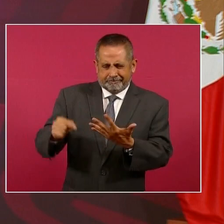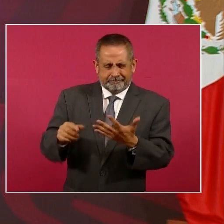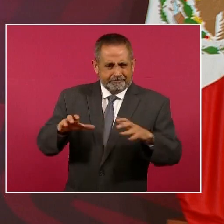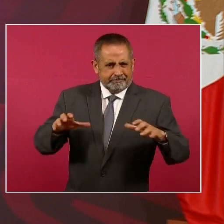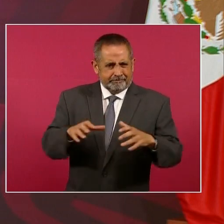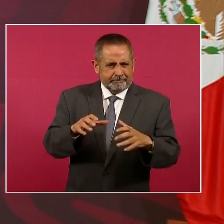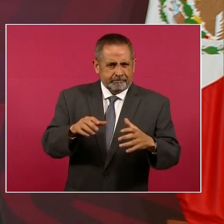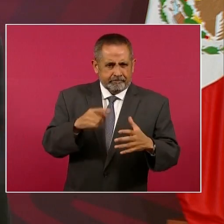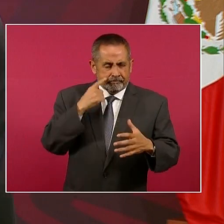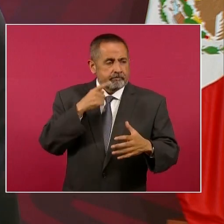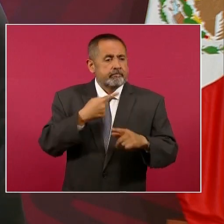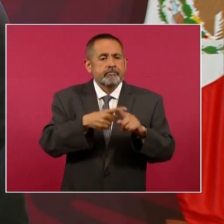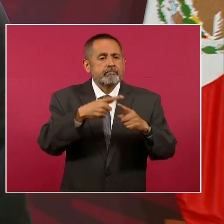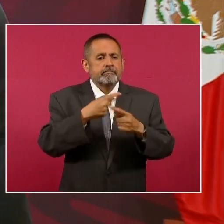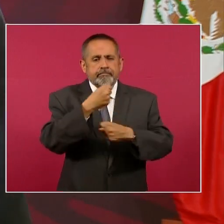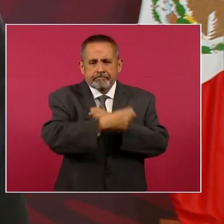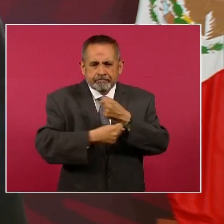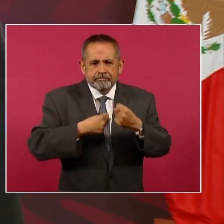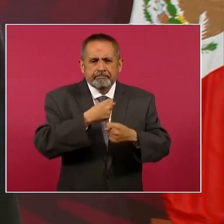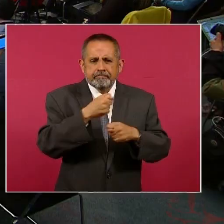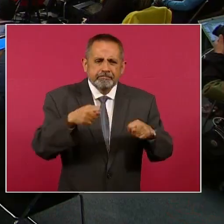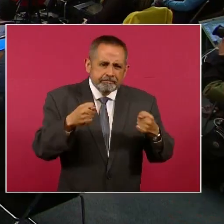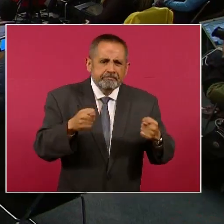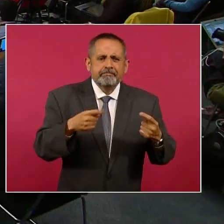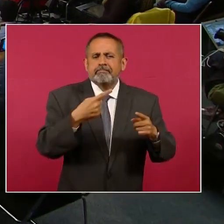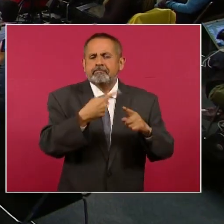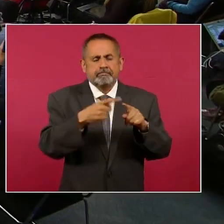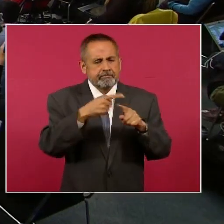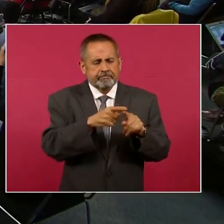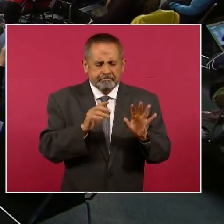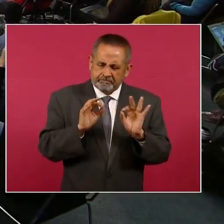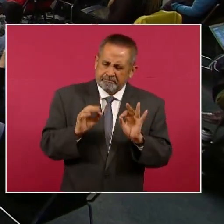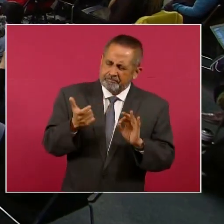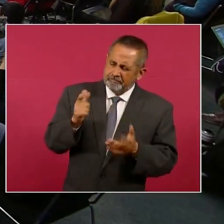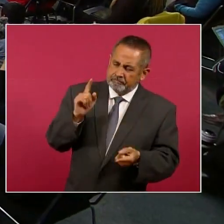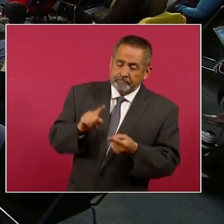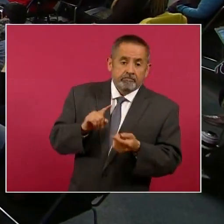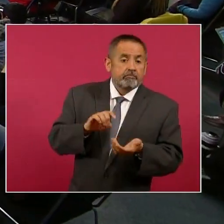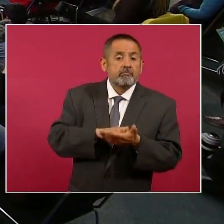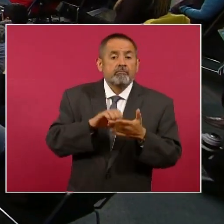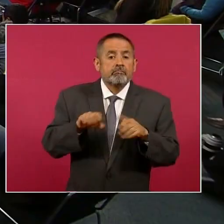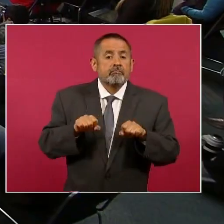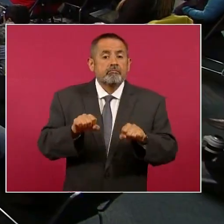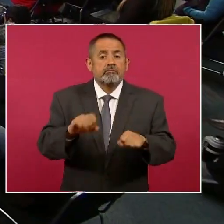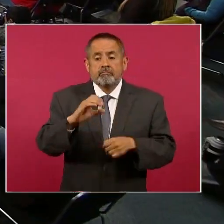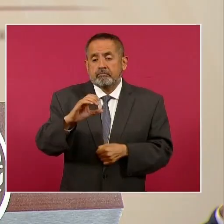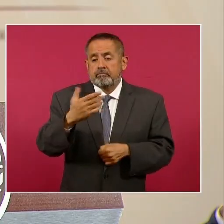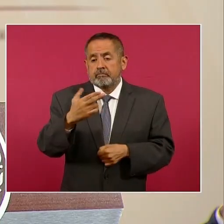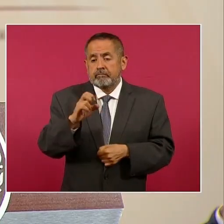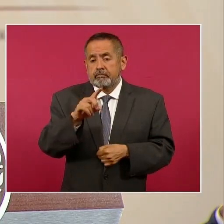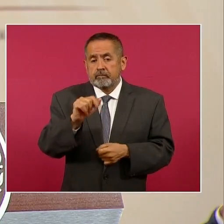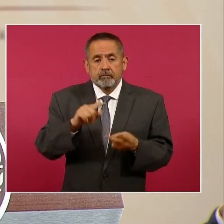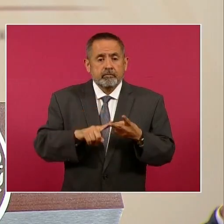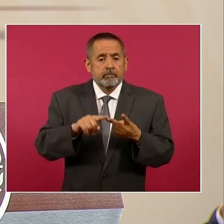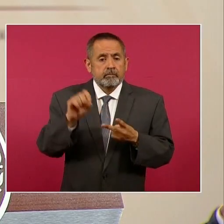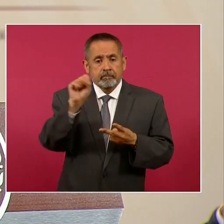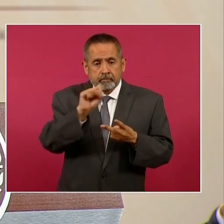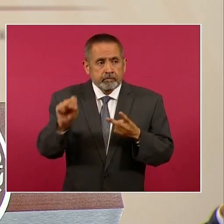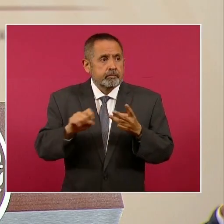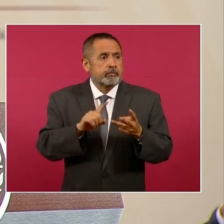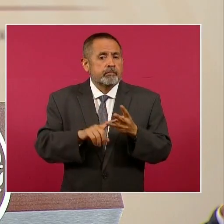Sí, las tiendas departamentales, Chedraui, Soriana,